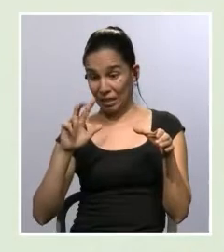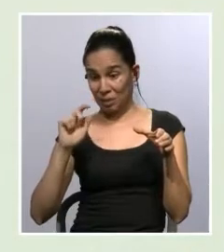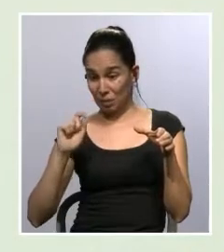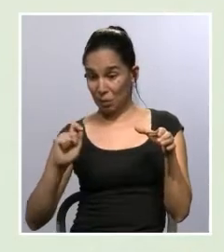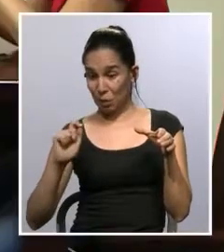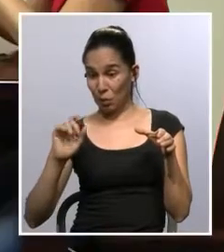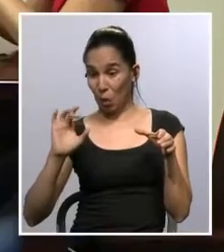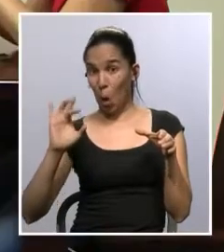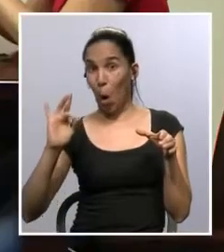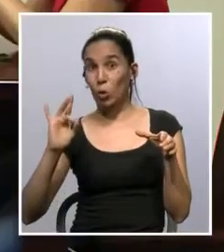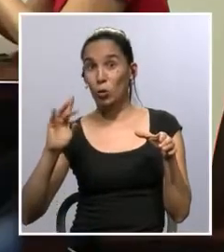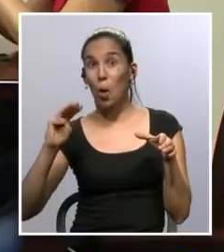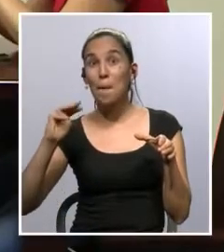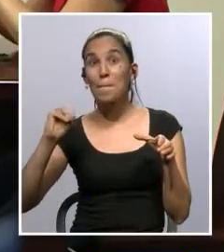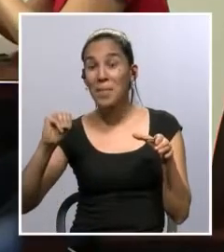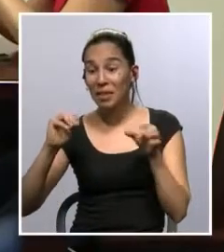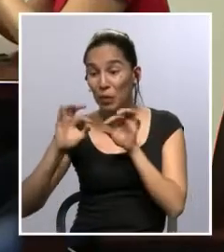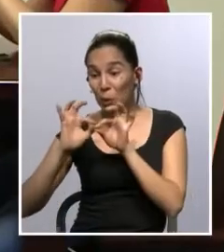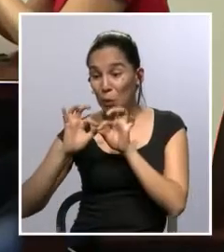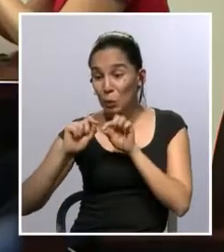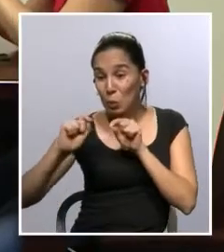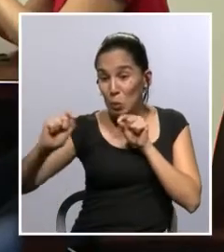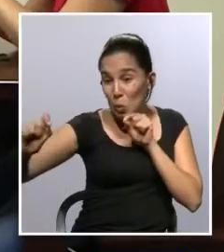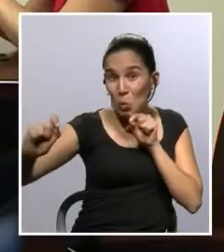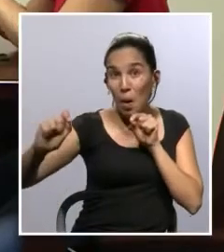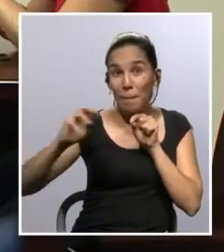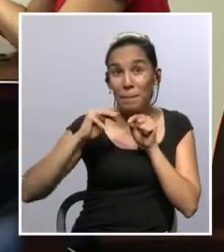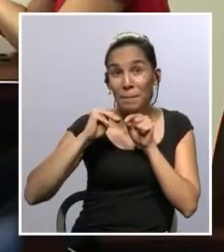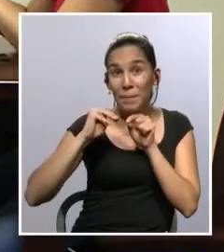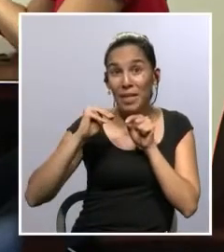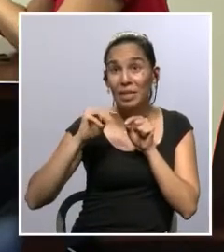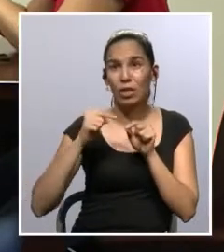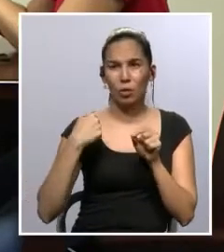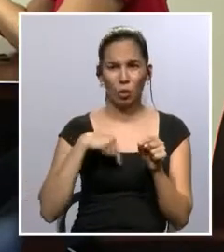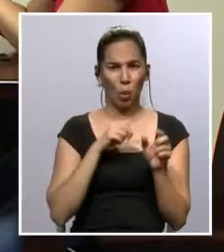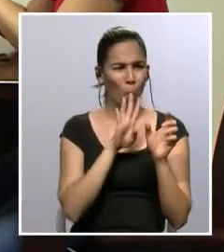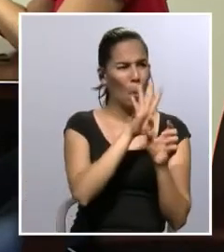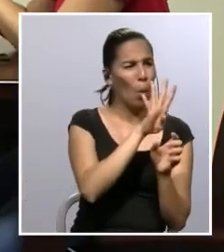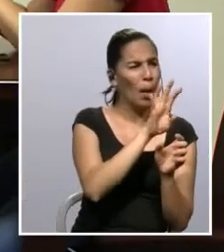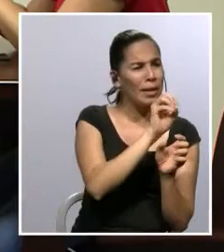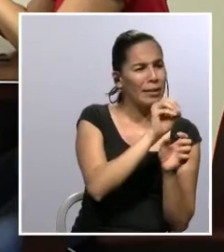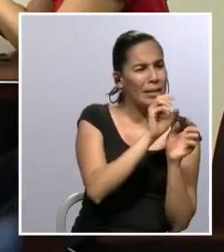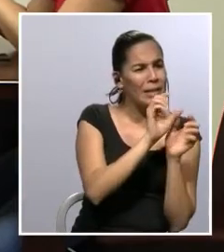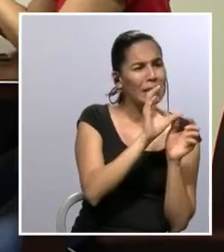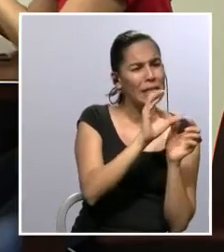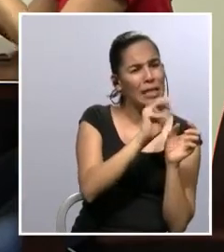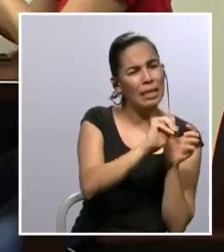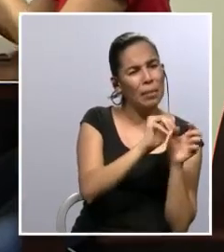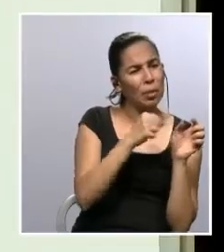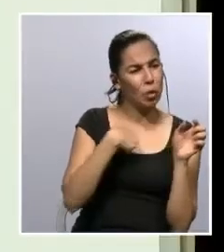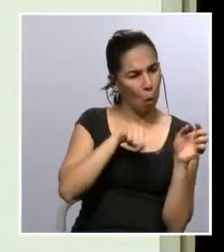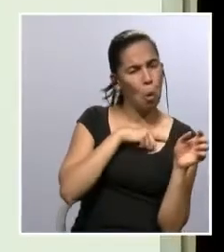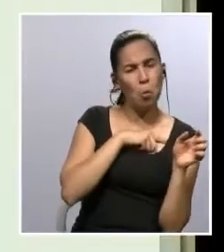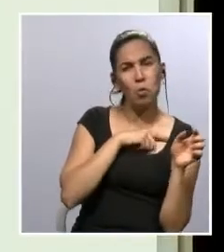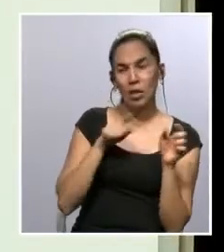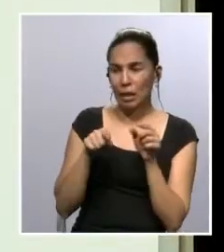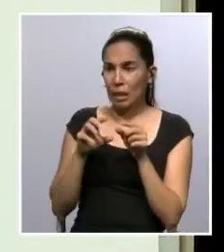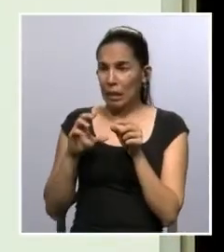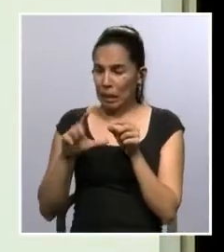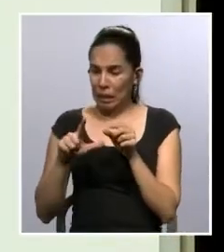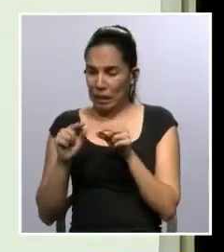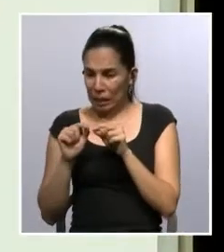lineales. Muy grande. O sea, es mucha la diferencia. Nosotros una de 40 centímetros, Superman una de 3,8. Ahora, por una regla de